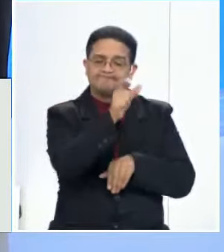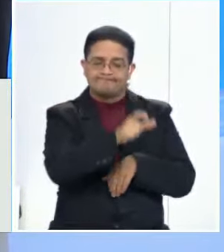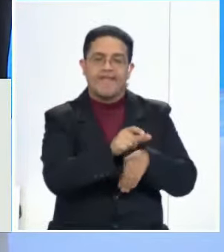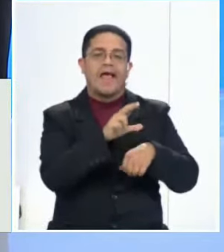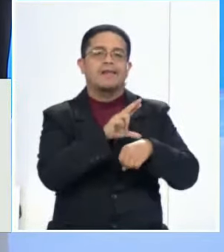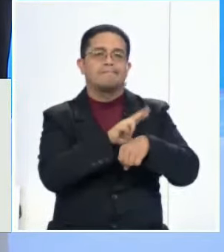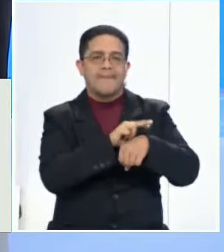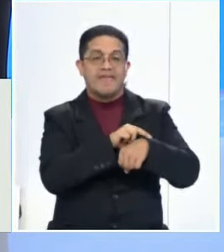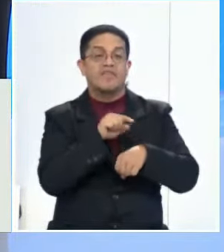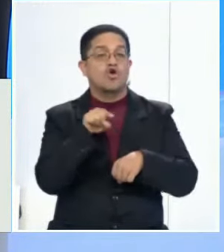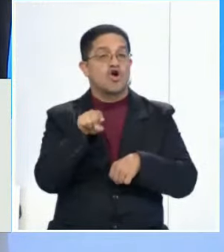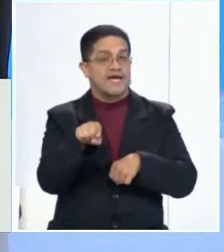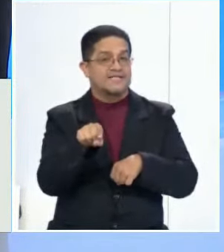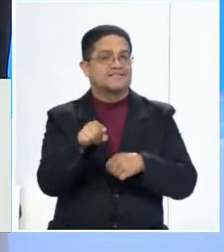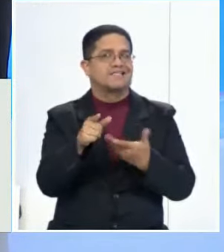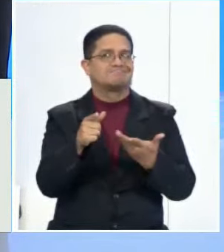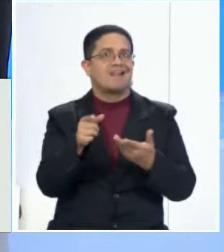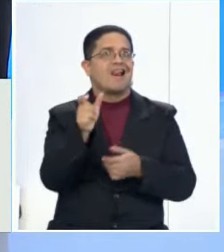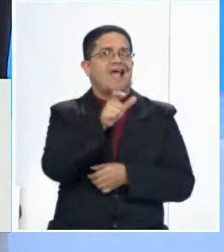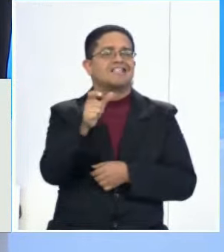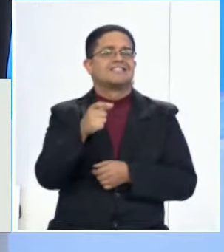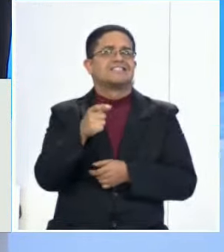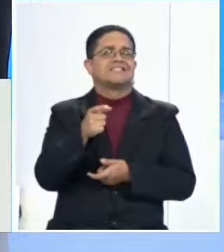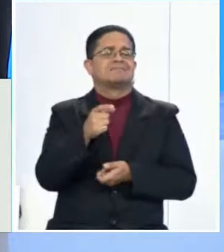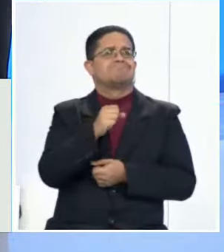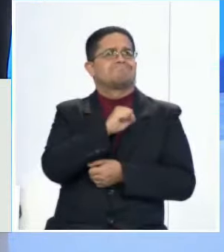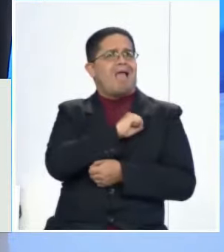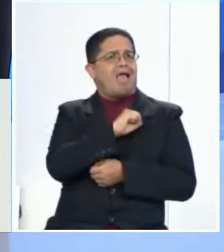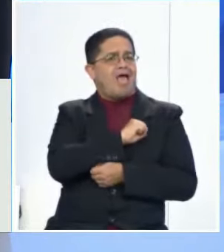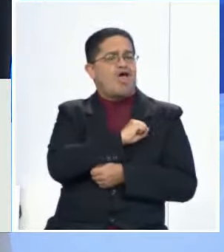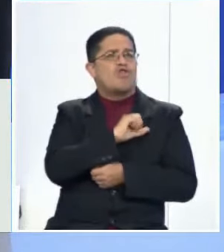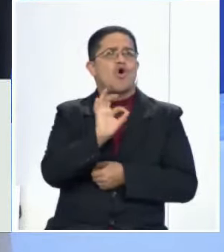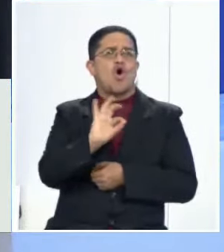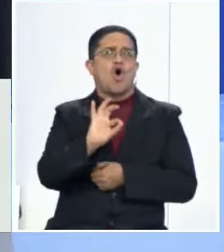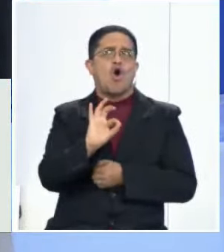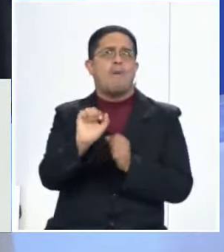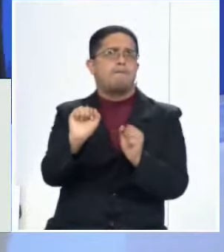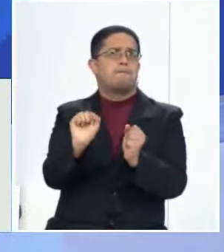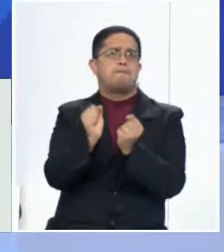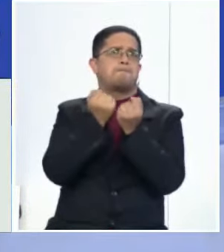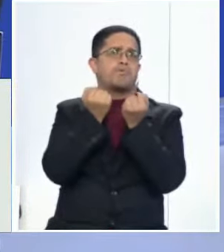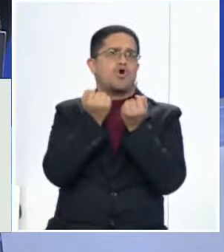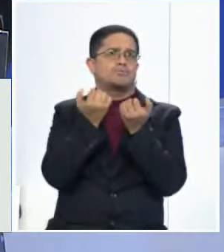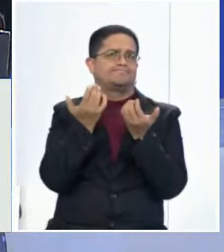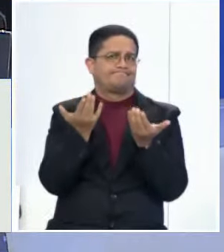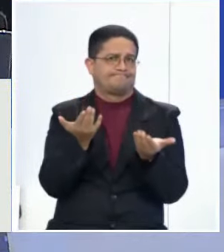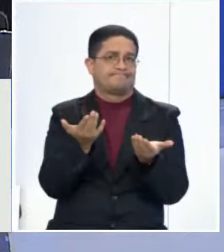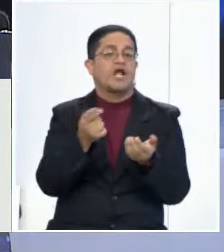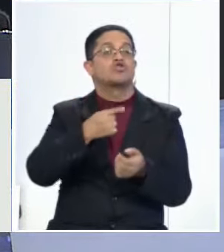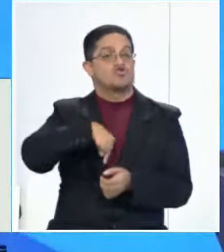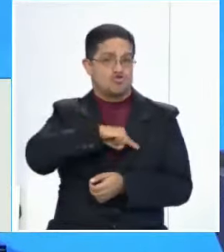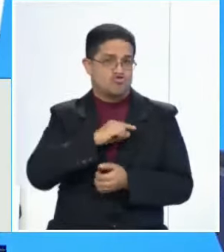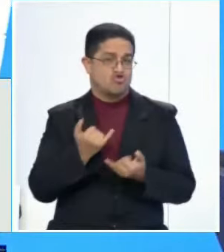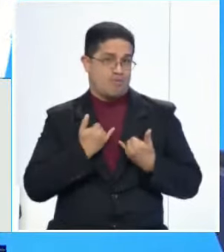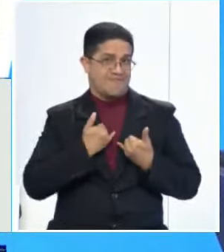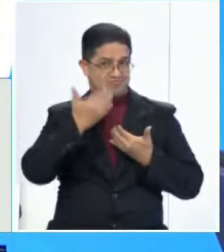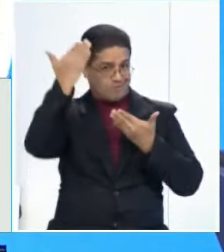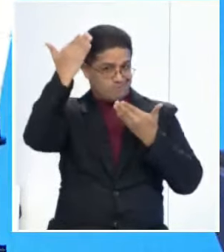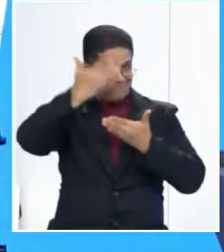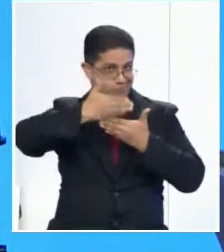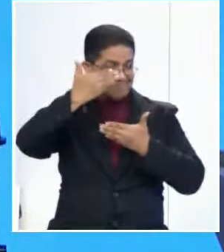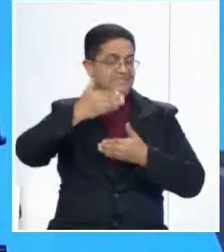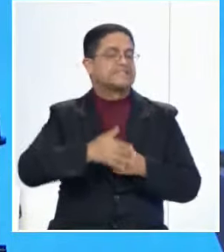principales tabúes o posiblemente impedimentos o autos impedimentos que nos podamos poner los pacientes. Sí, es correcto.